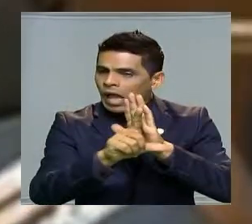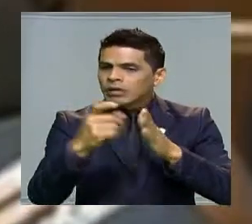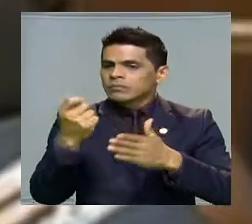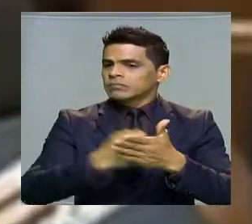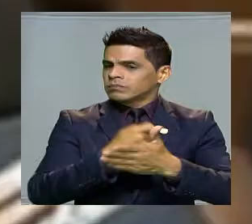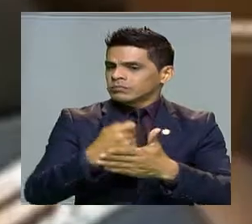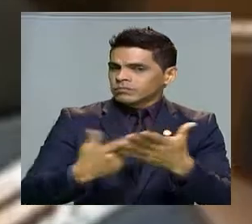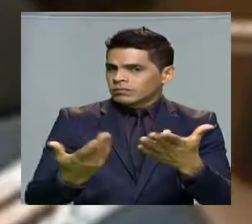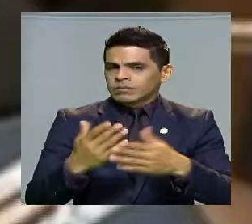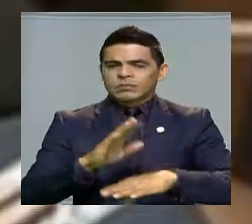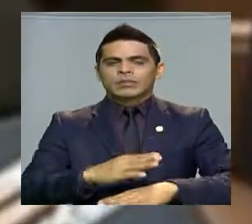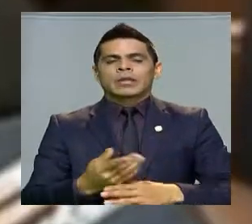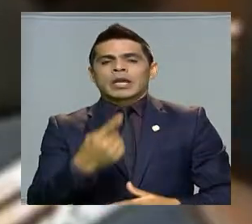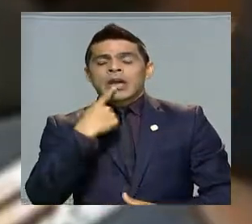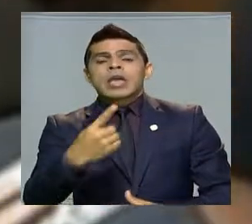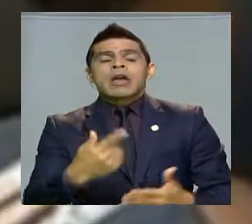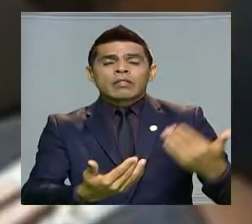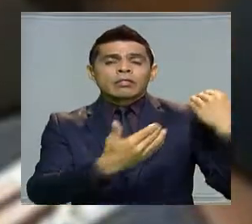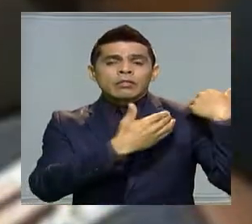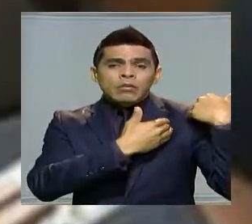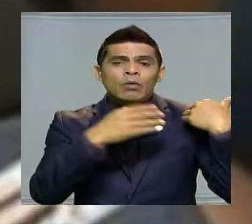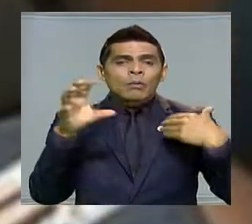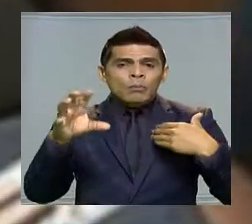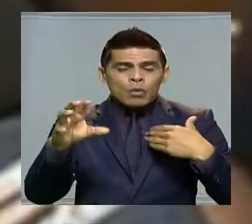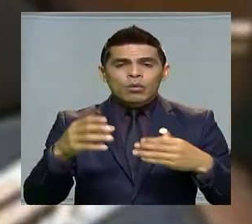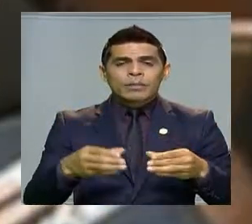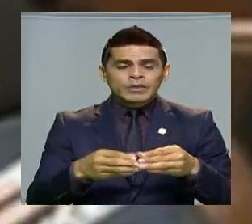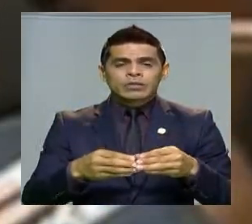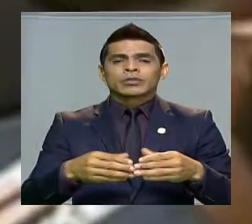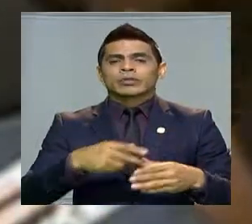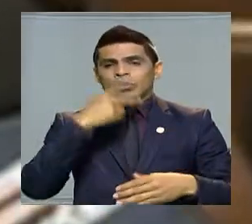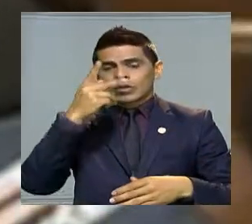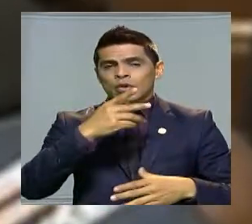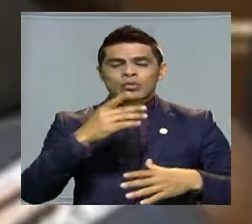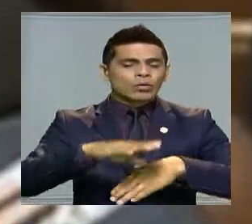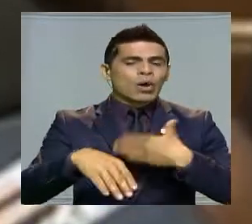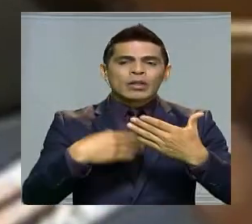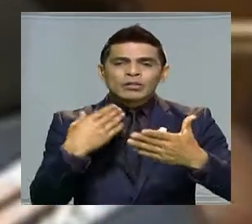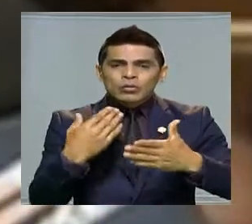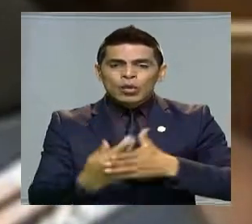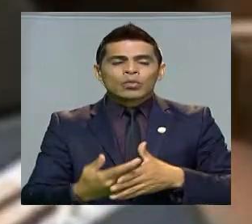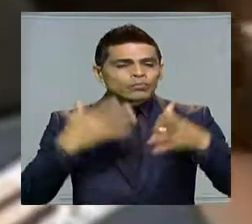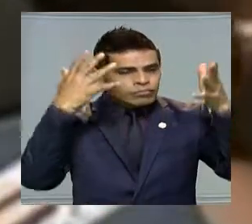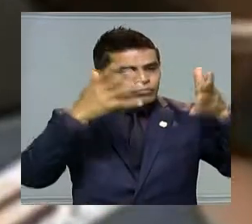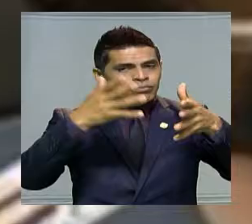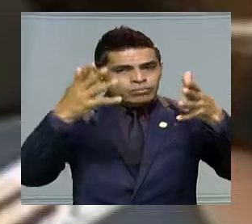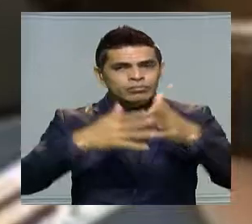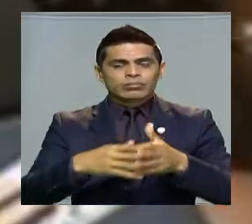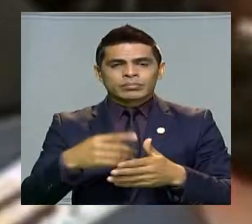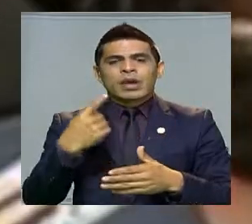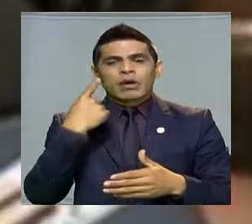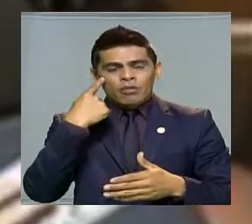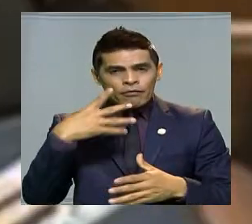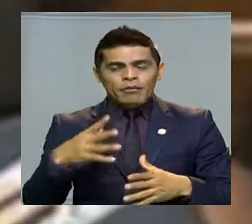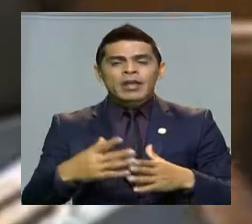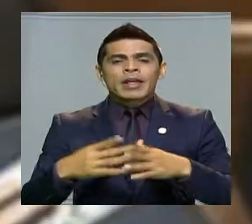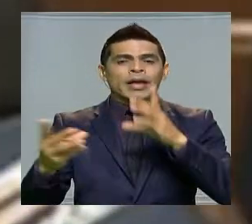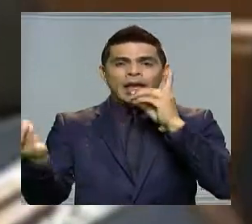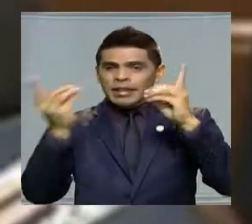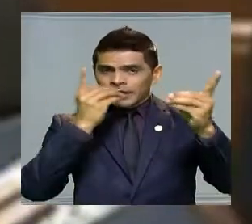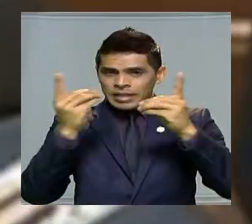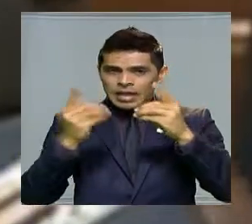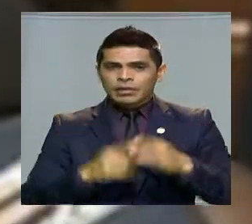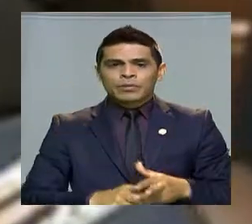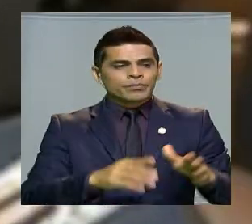nombre del Gran Polo Patriótico, instó a los parlamentarios opositores a creer en el diálogo. A la mesa de